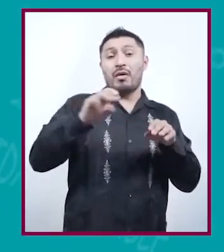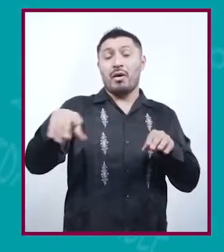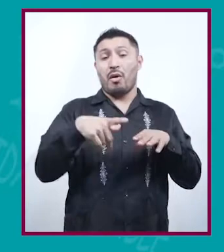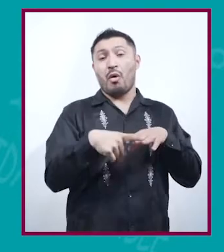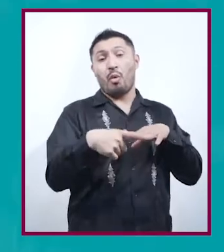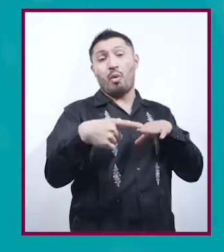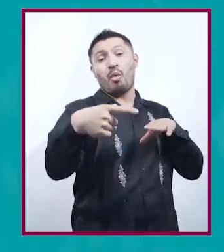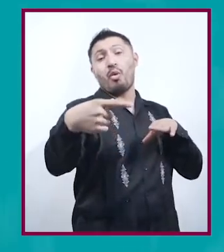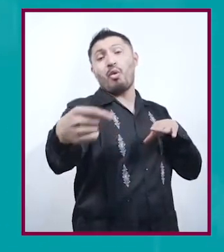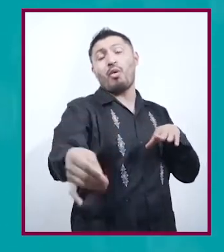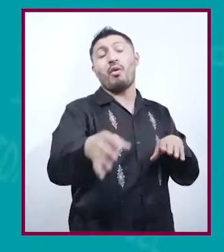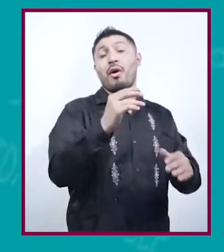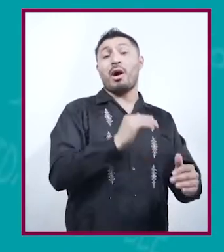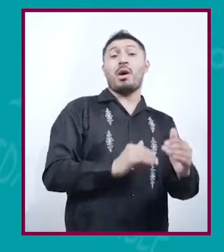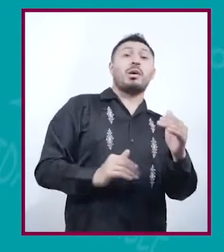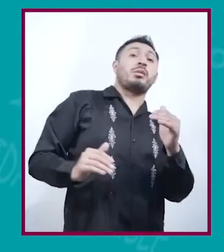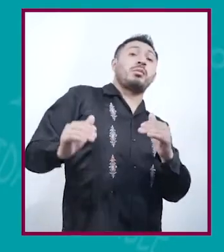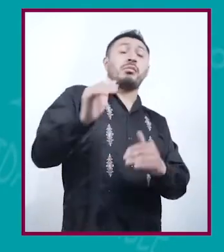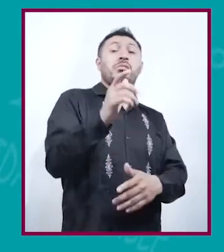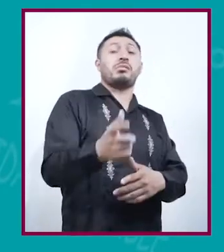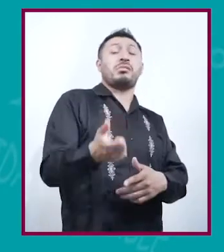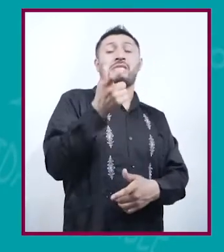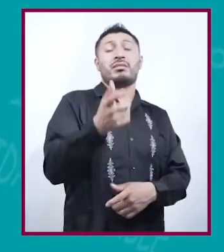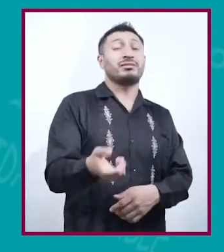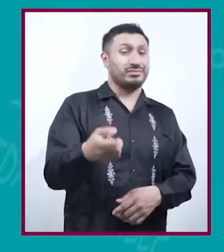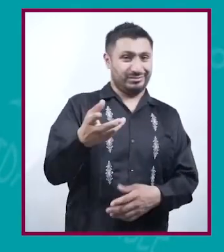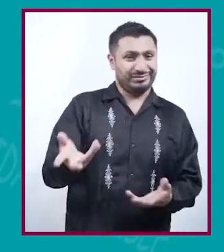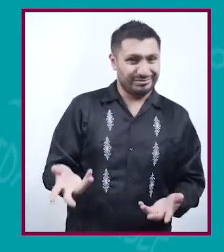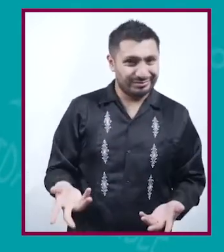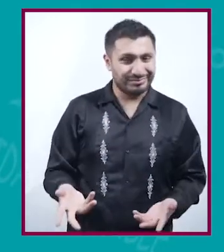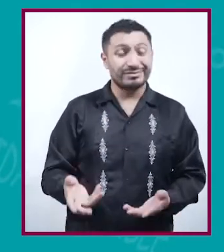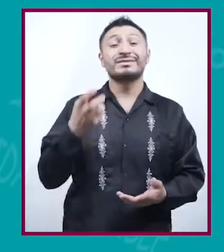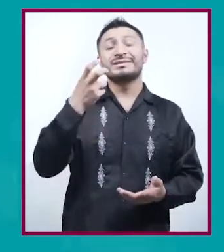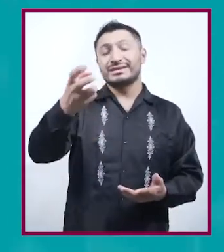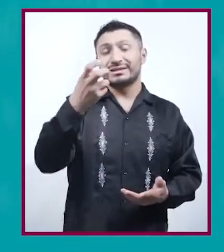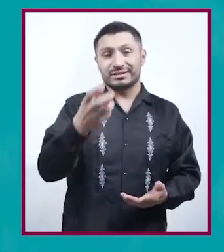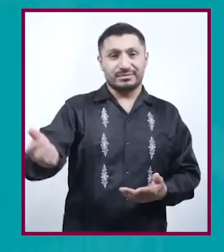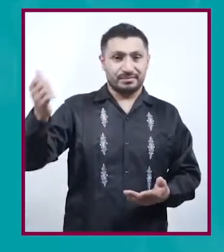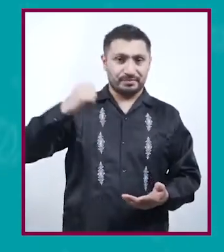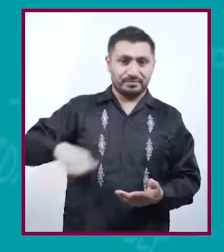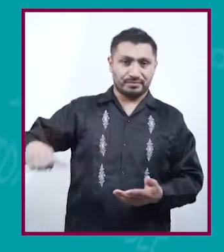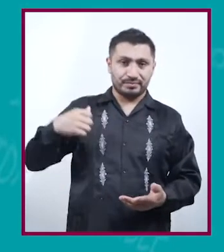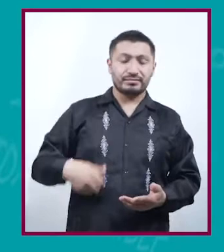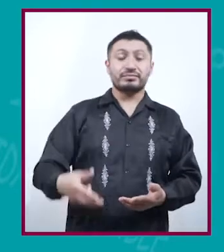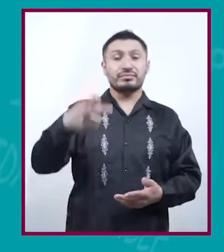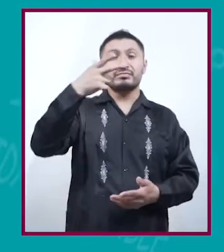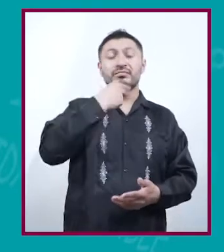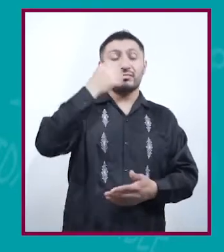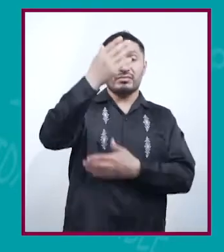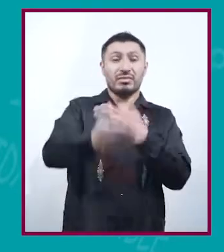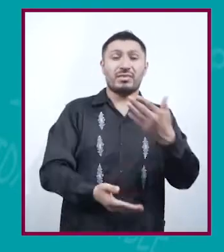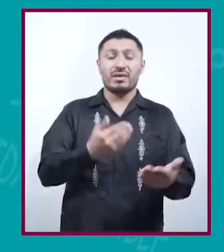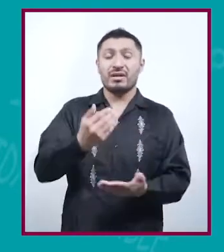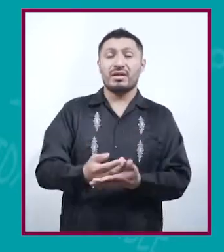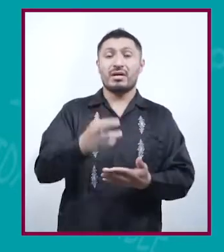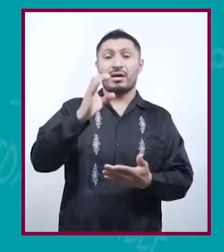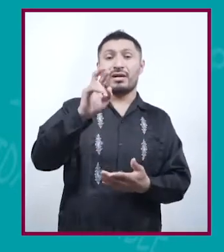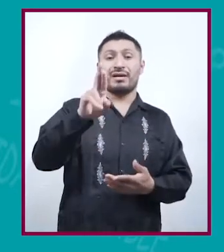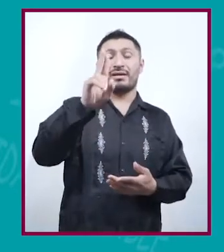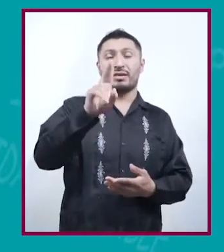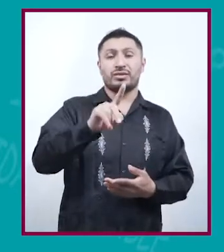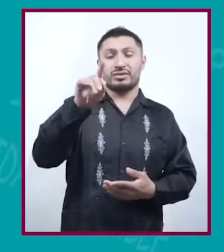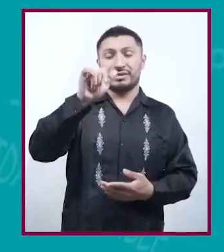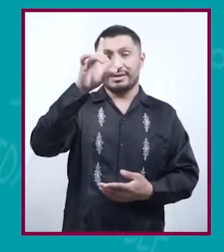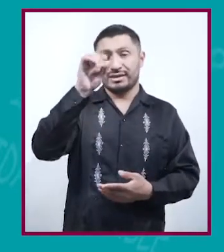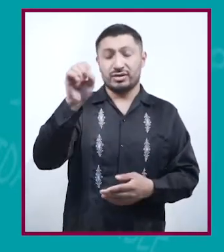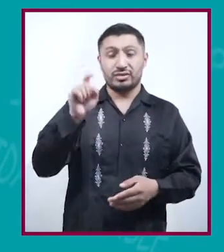más centímetros midiera la punta, mayor era el prestigio social. ¿Puedes creerlo? Esta tendencia la introdujeron los caballeros